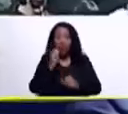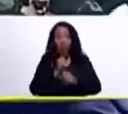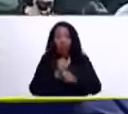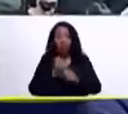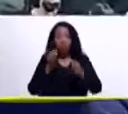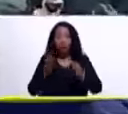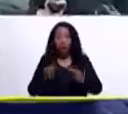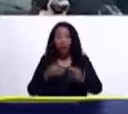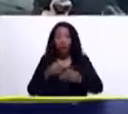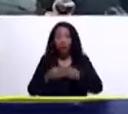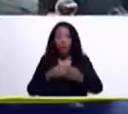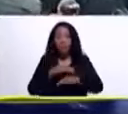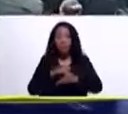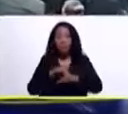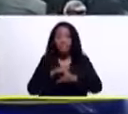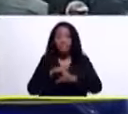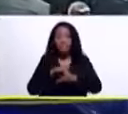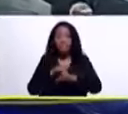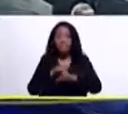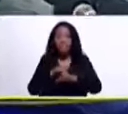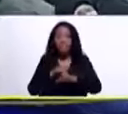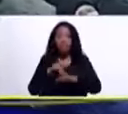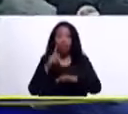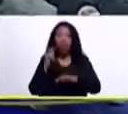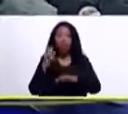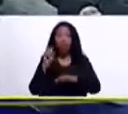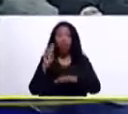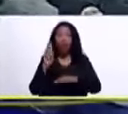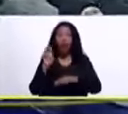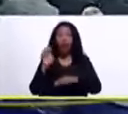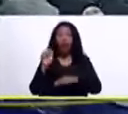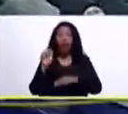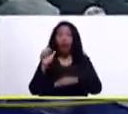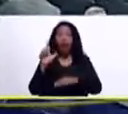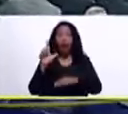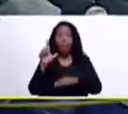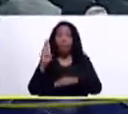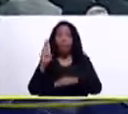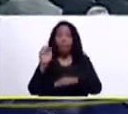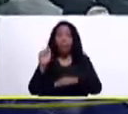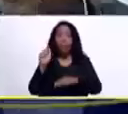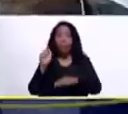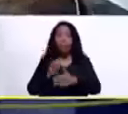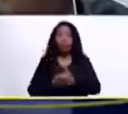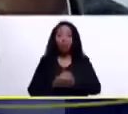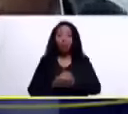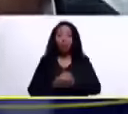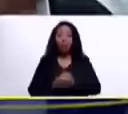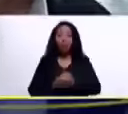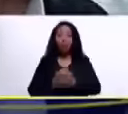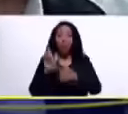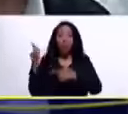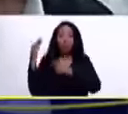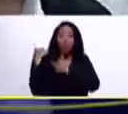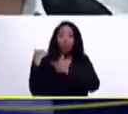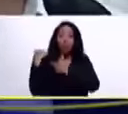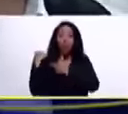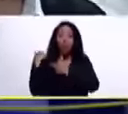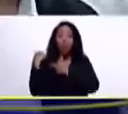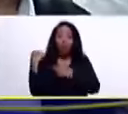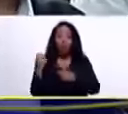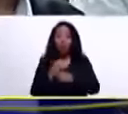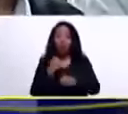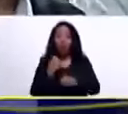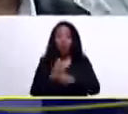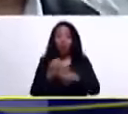que ha hecho el ministro Torrealba, no sé dónde está, estaba por aquí. Ministro Torrealba, de verdad haciendo un trabajo